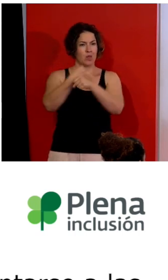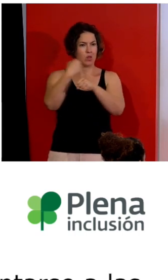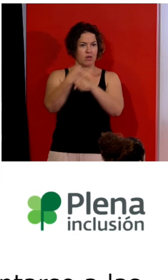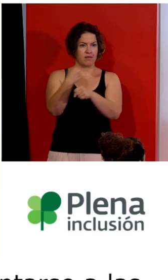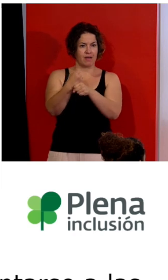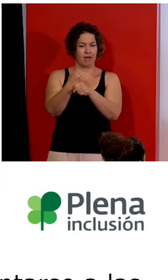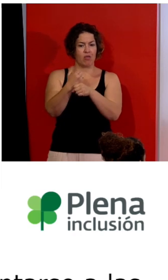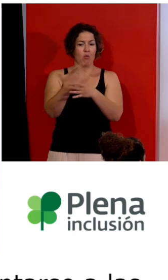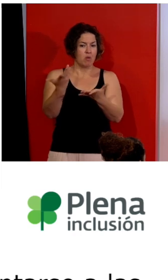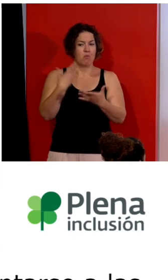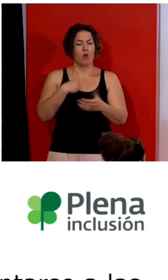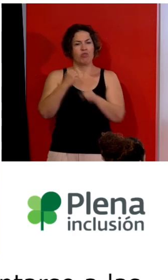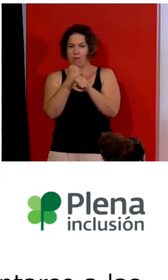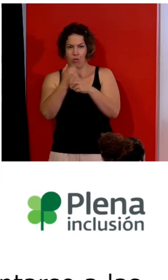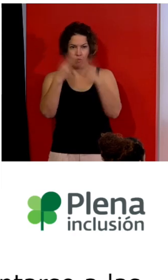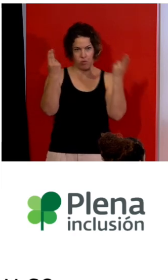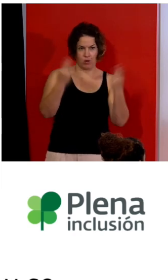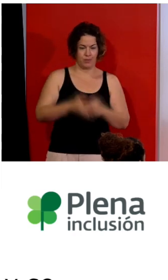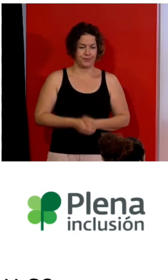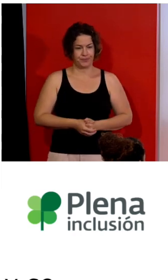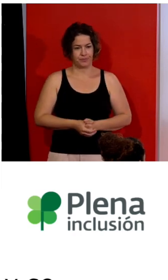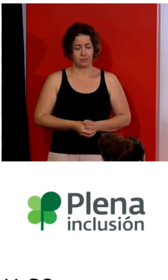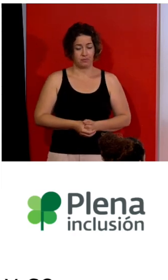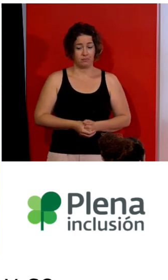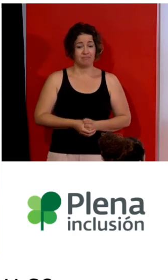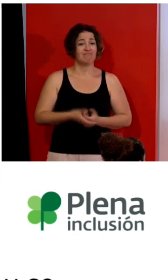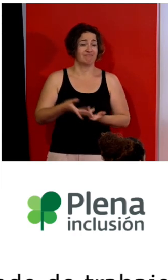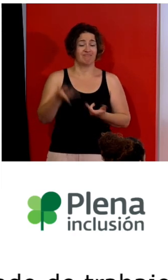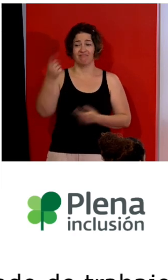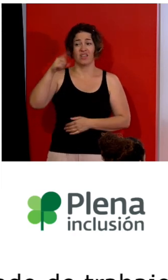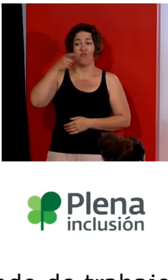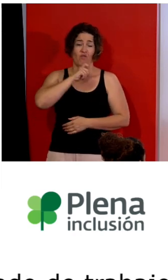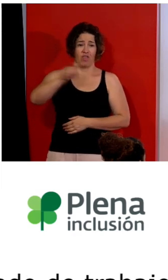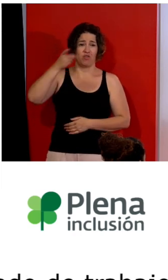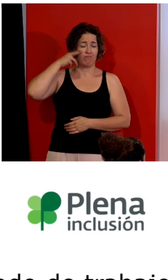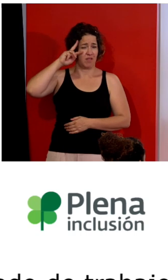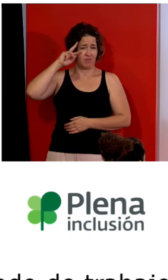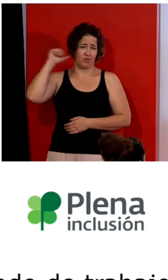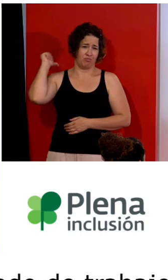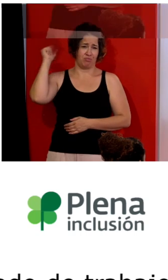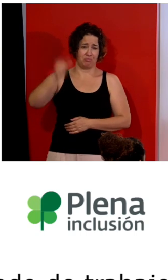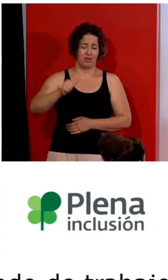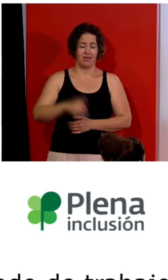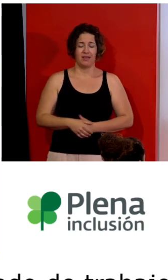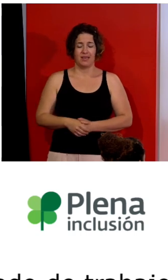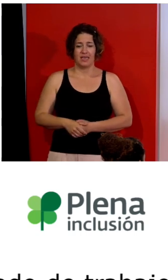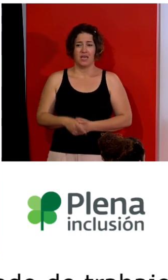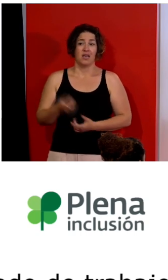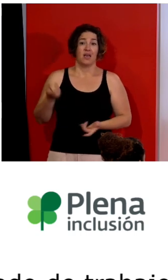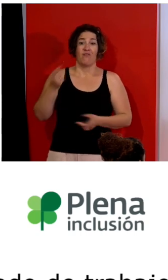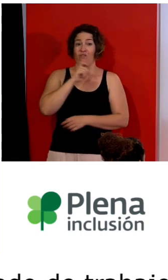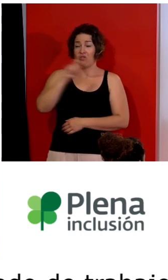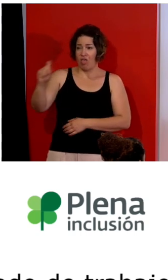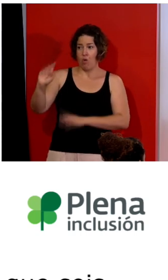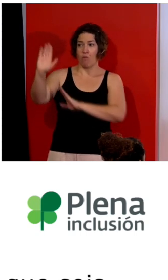como servidores públicos. Algo en lo que sois expertos desde la Fundación, todo un referente en materia de